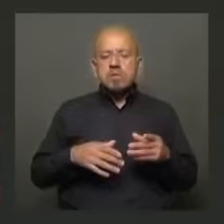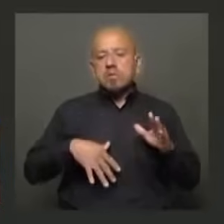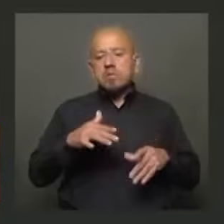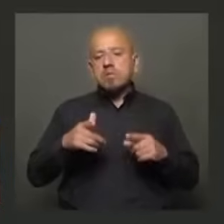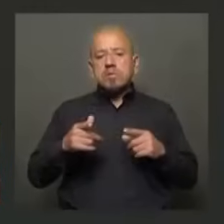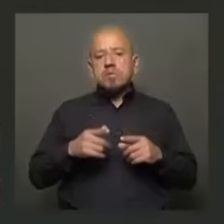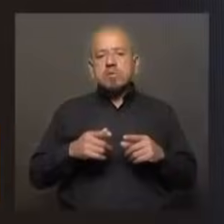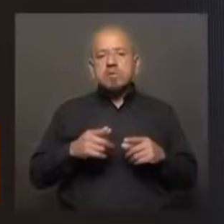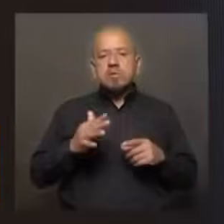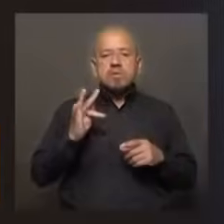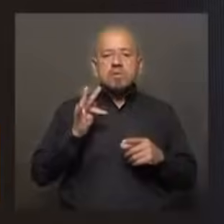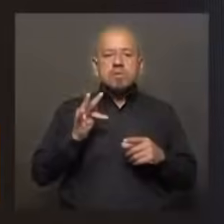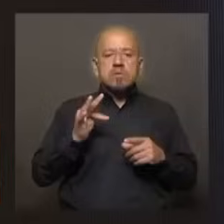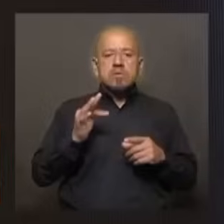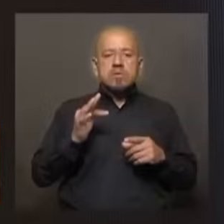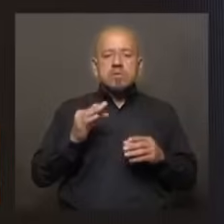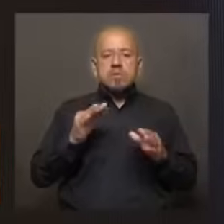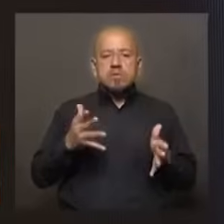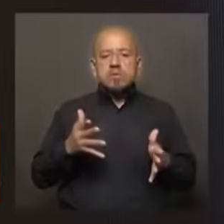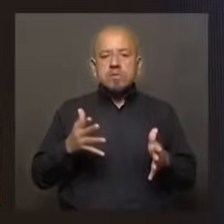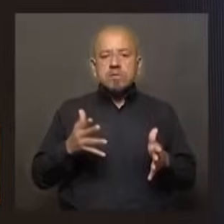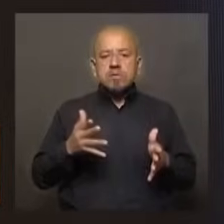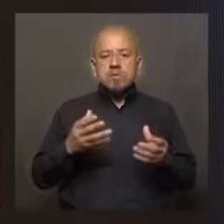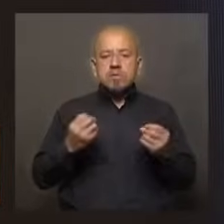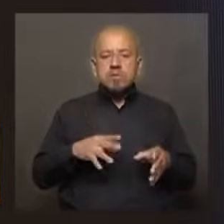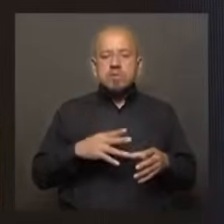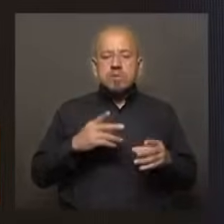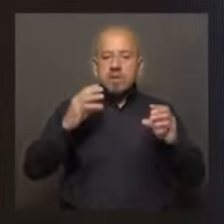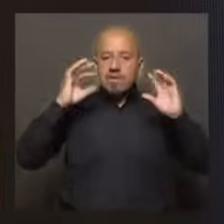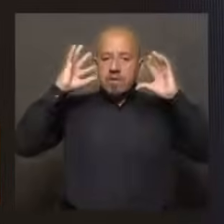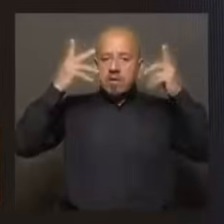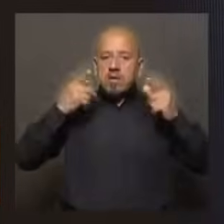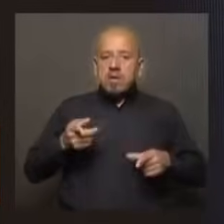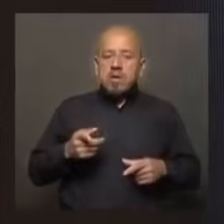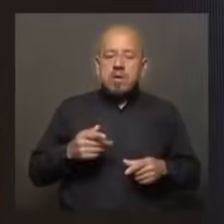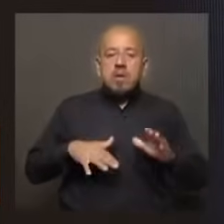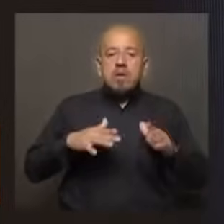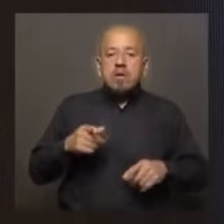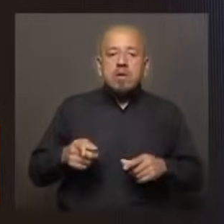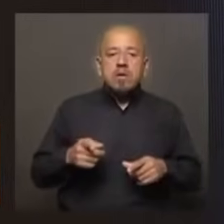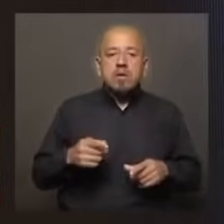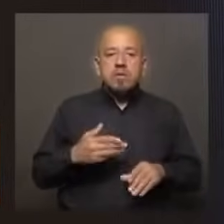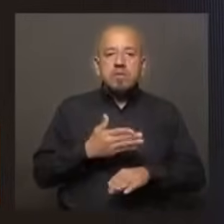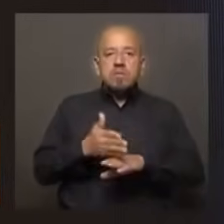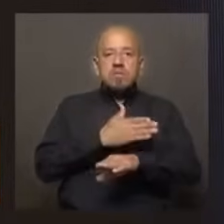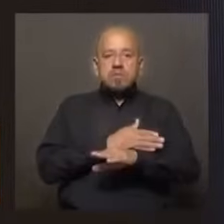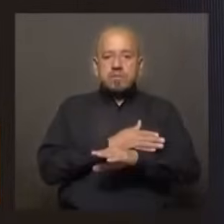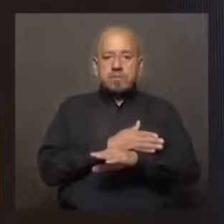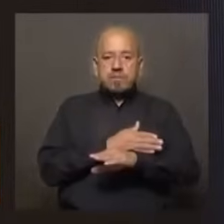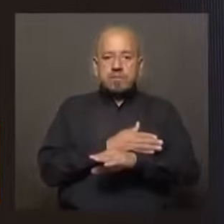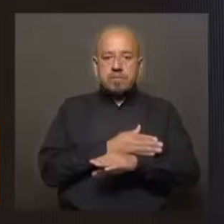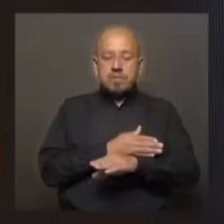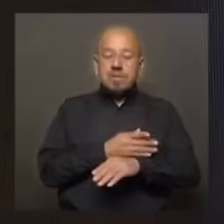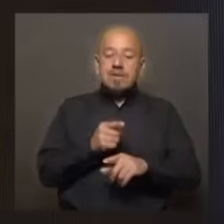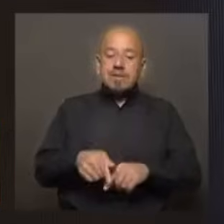el femicidio es el resultado de la decisión de dejar al violento. Y a veces, antes esa decisión no existía.